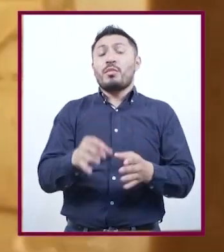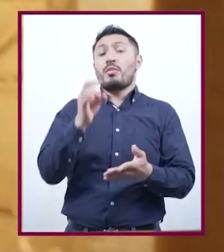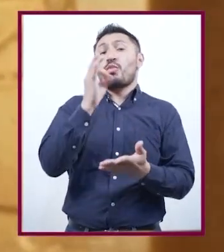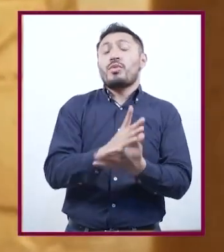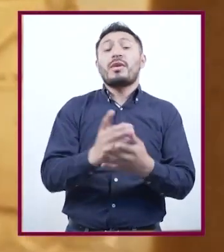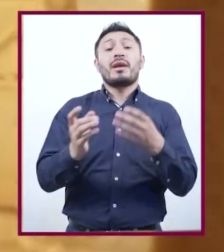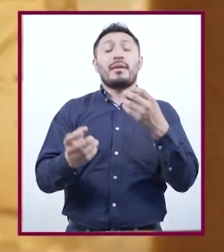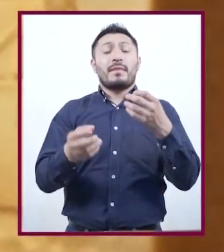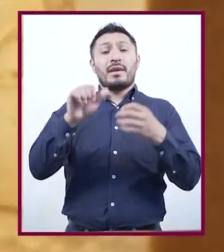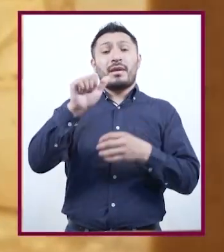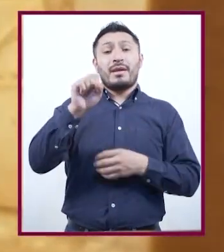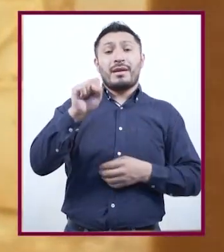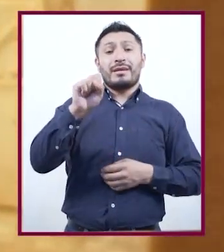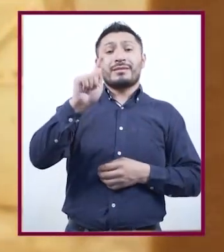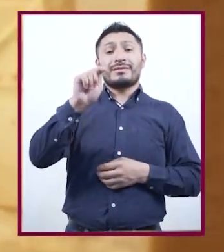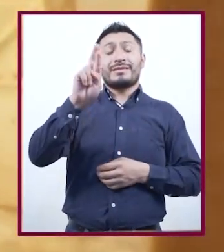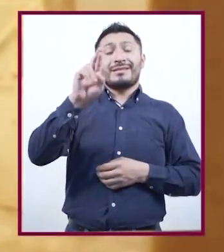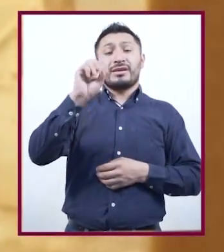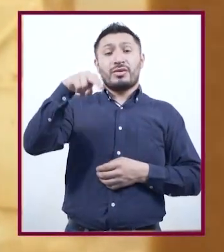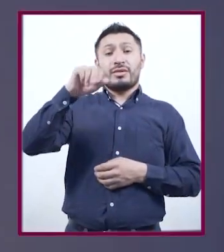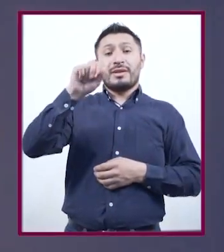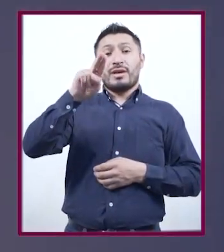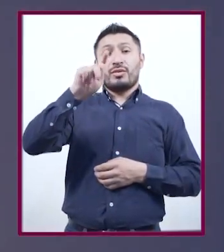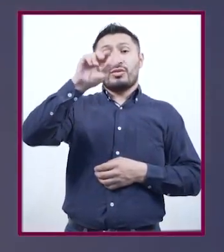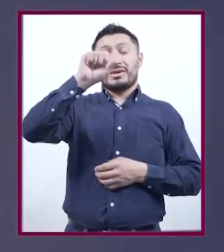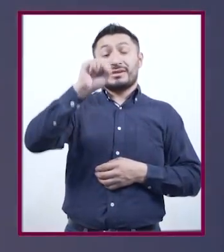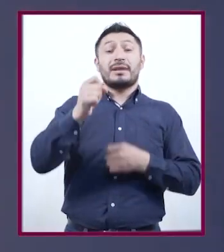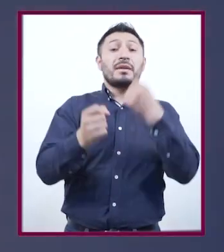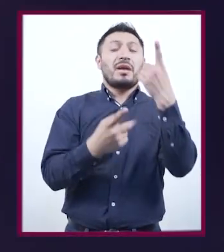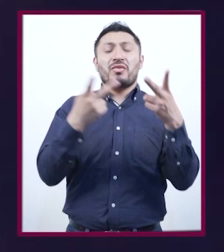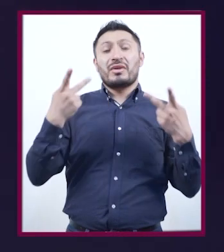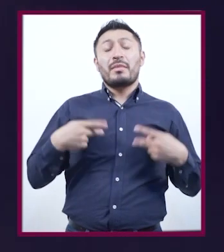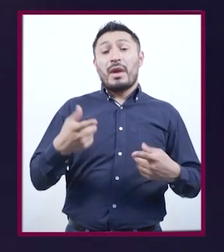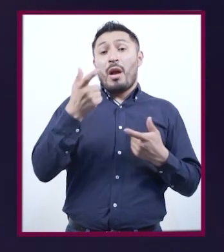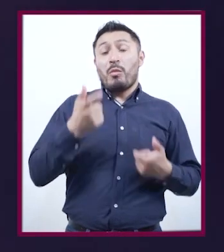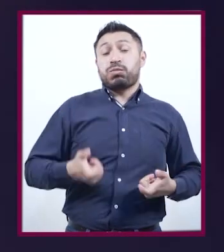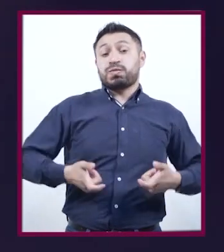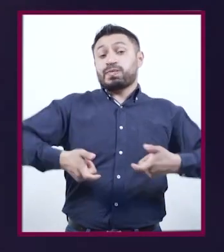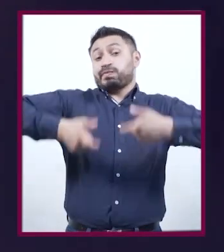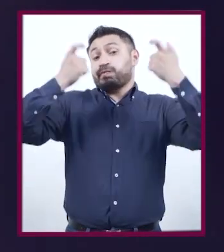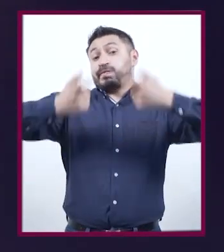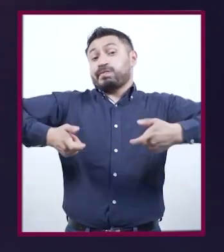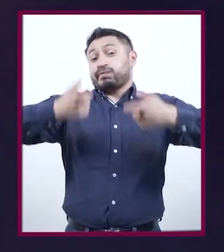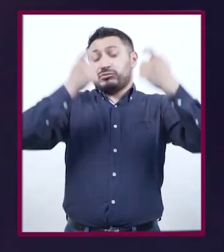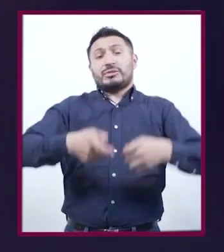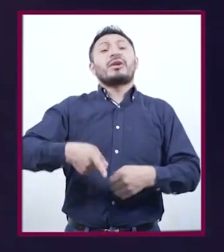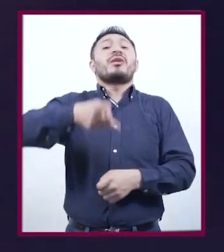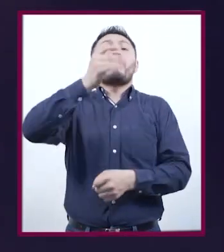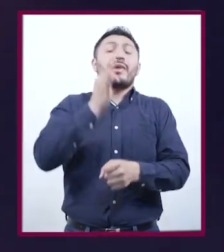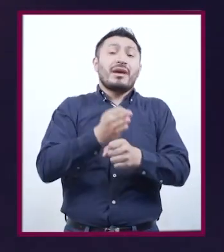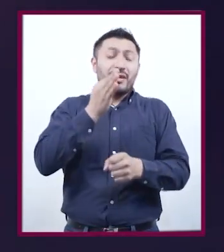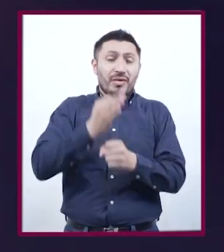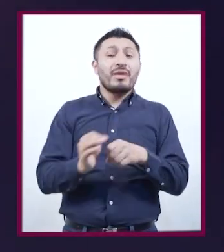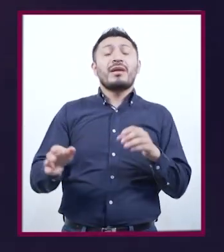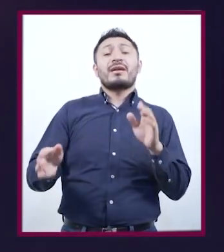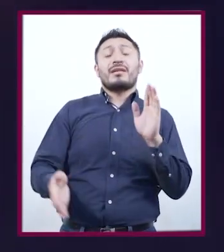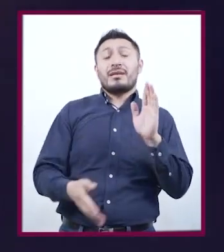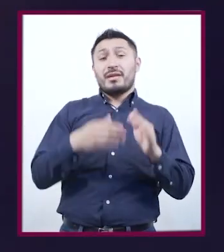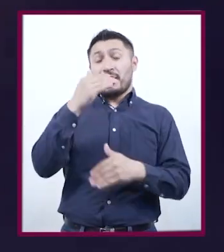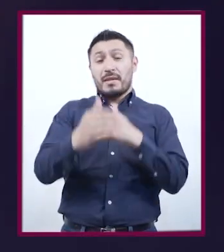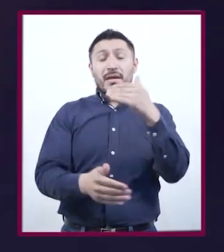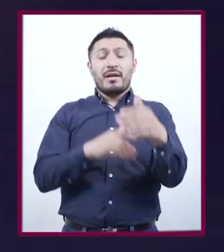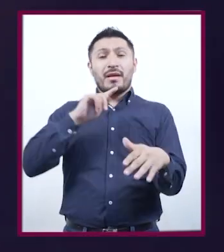al espacio están restringidos a los astronautas y a alguno que otro multimillonario, pero los actuales avances